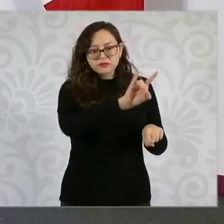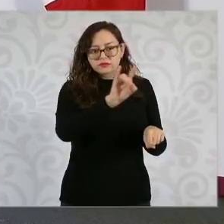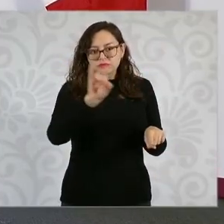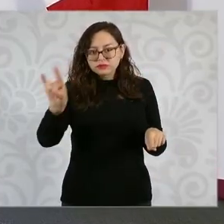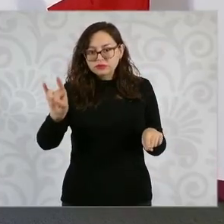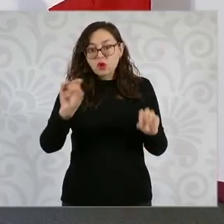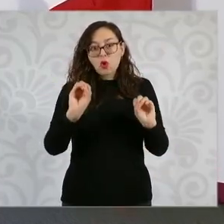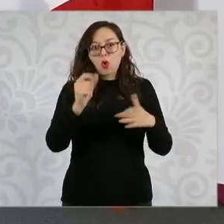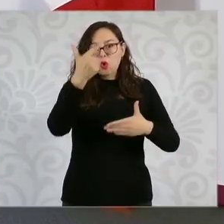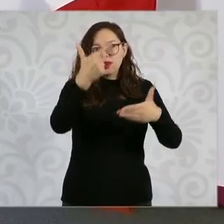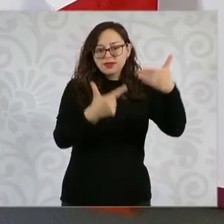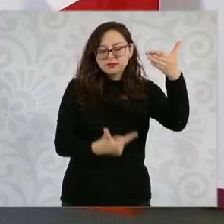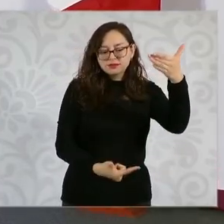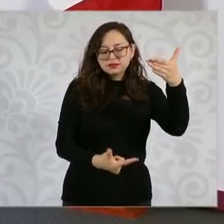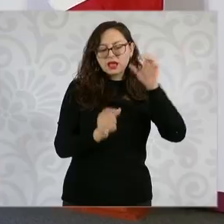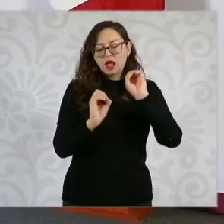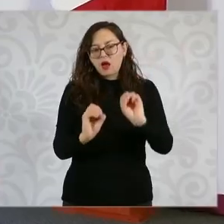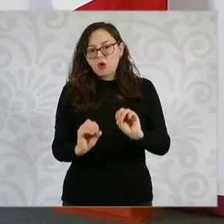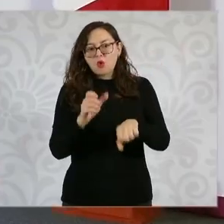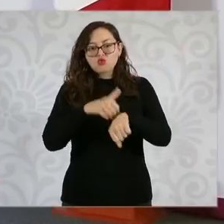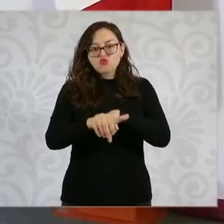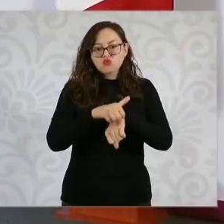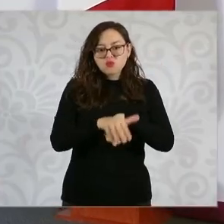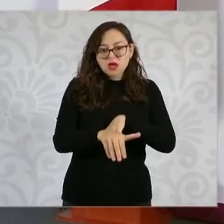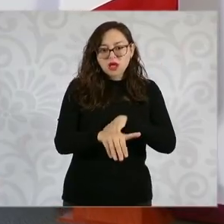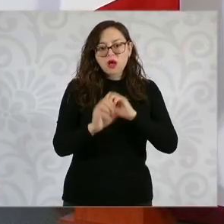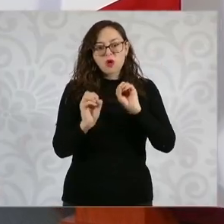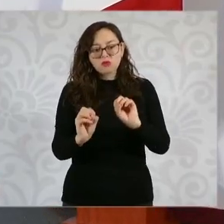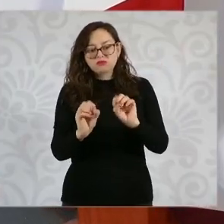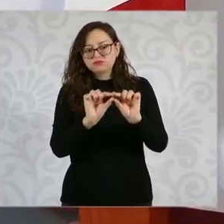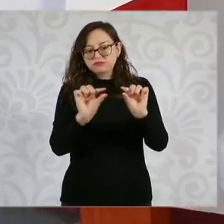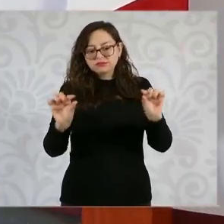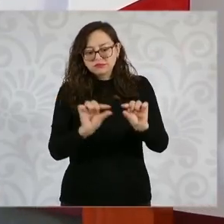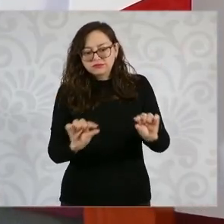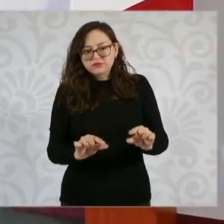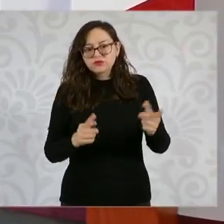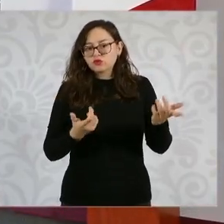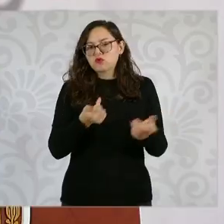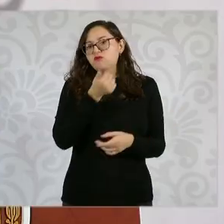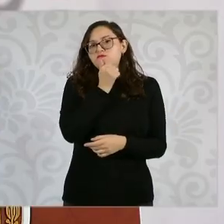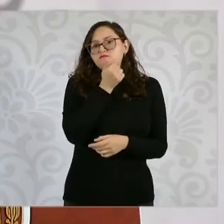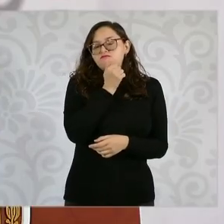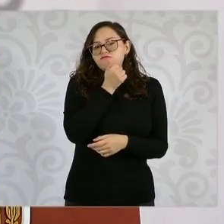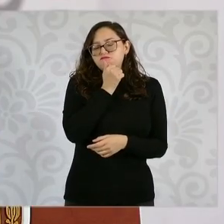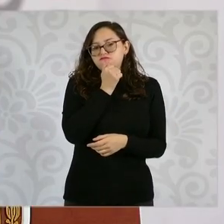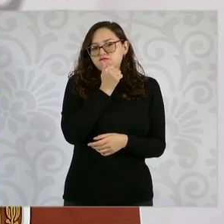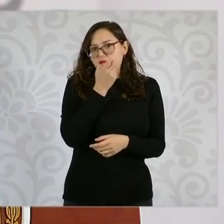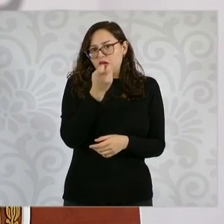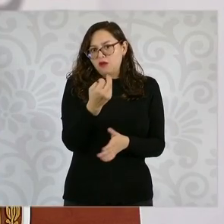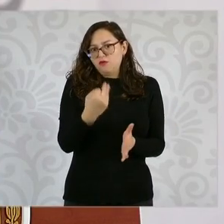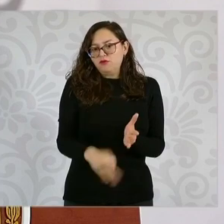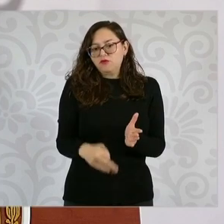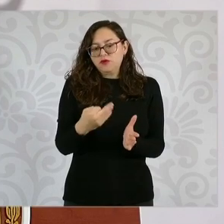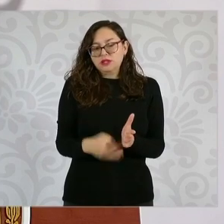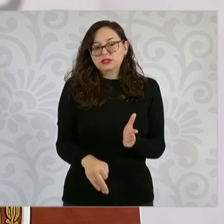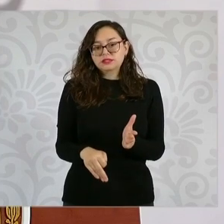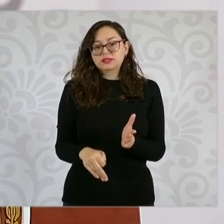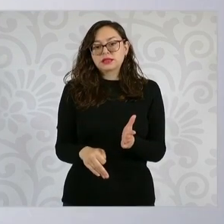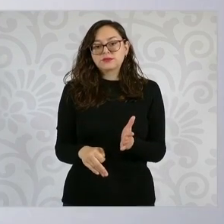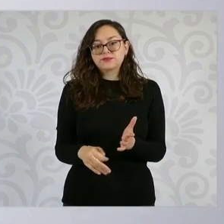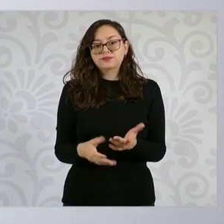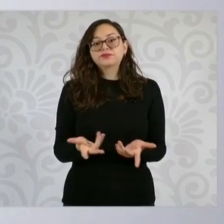venir una lista de nombres, si se pone el número o se pone el nombre, o cómo va a ser, porque en el caso